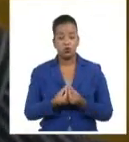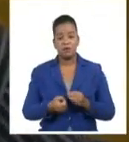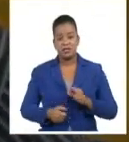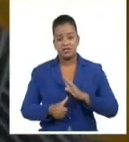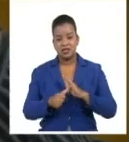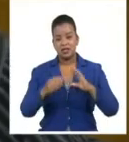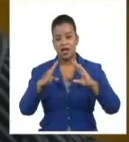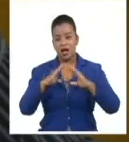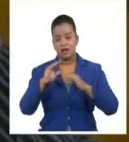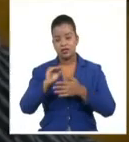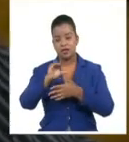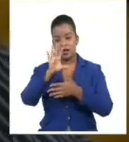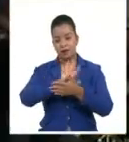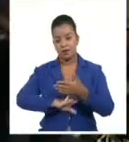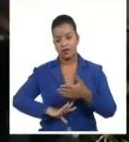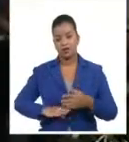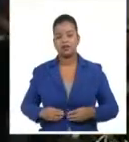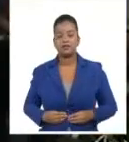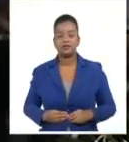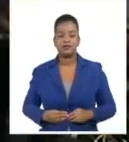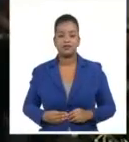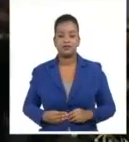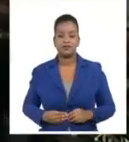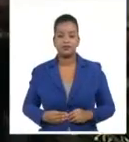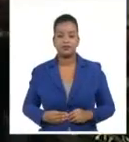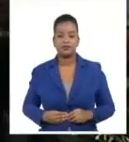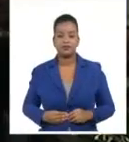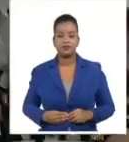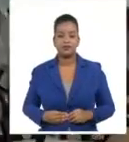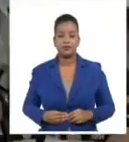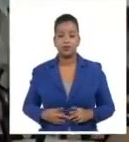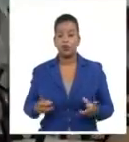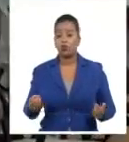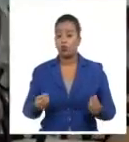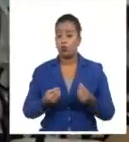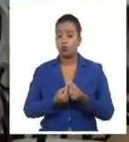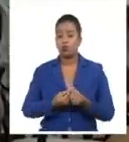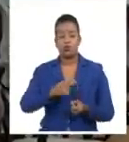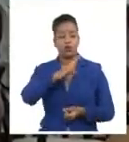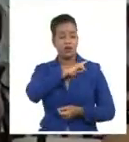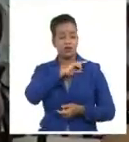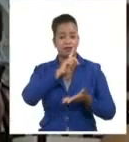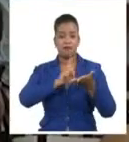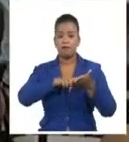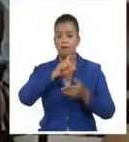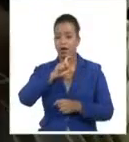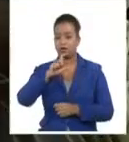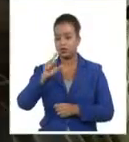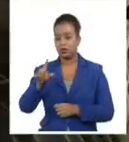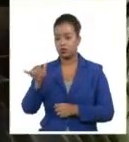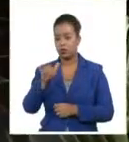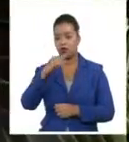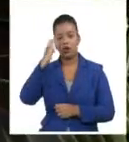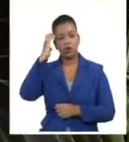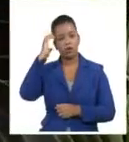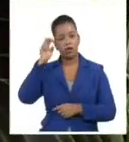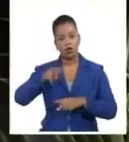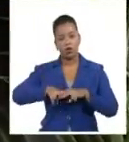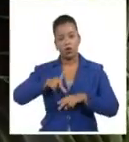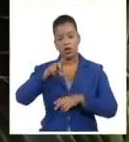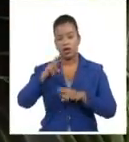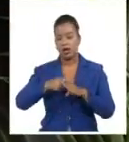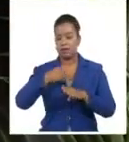las Américas, Abel Prieto Jiménez. Los acompañaron las máximas autoridades del partido y el gobierno en Holguín y una representación